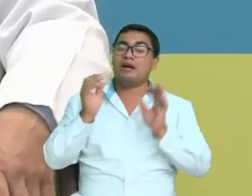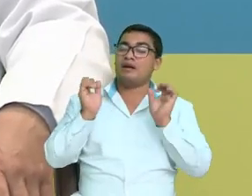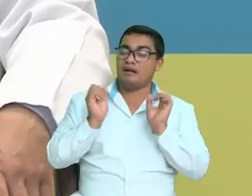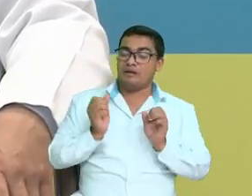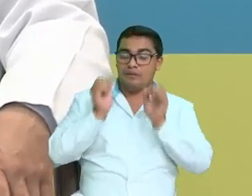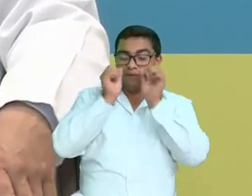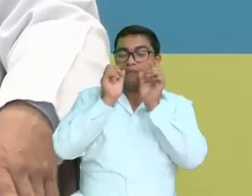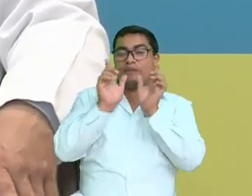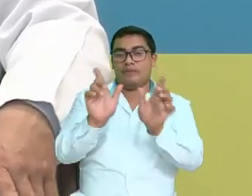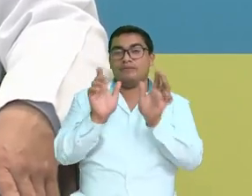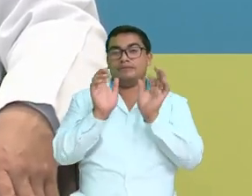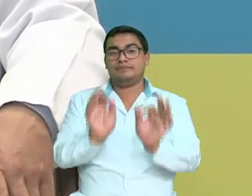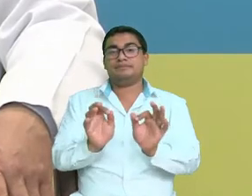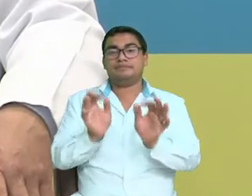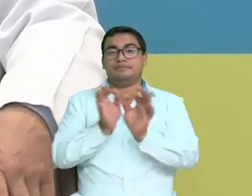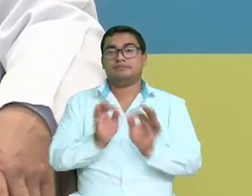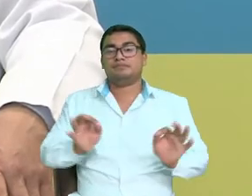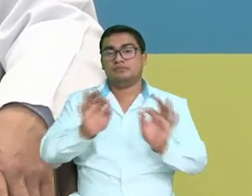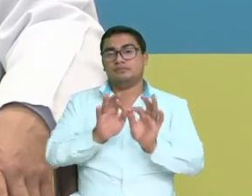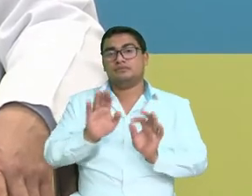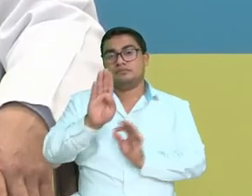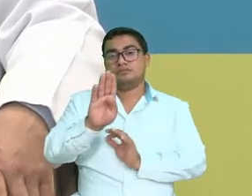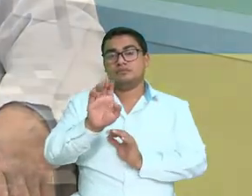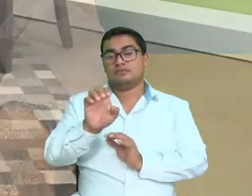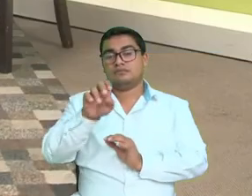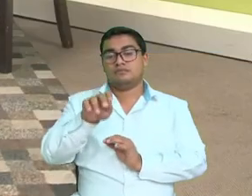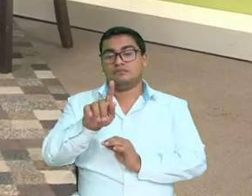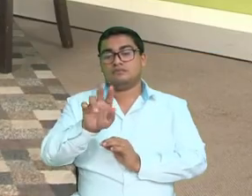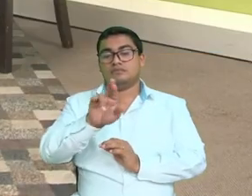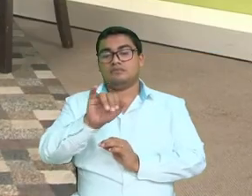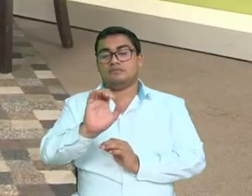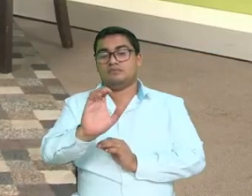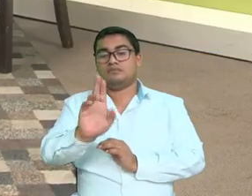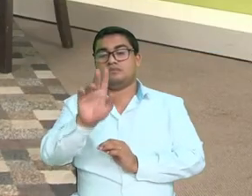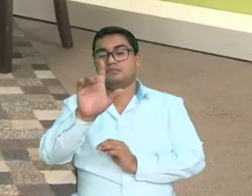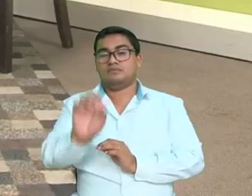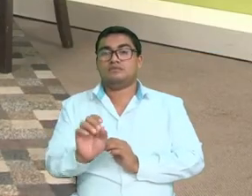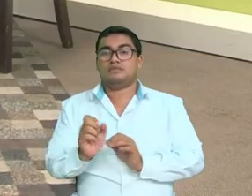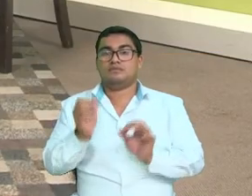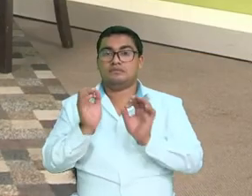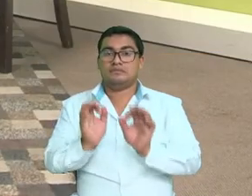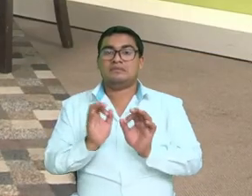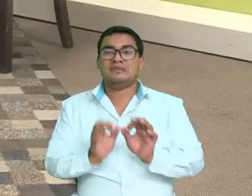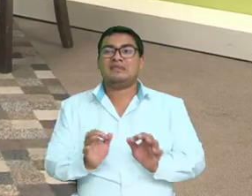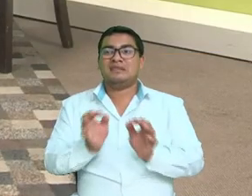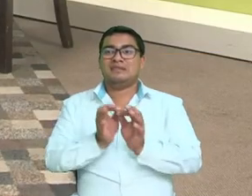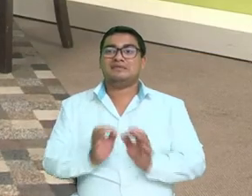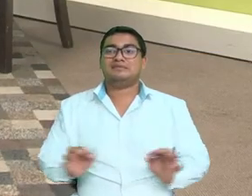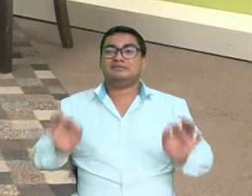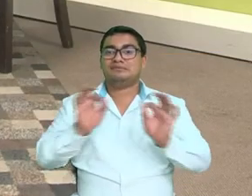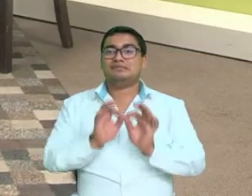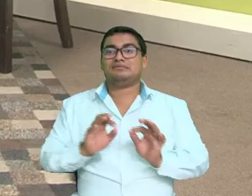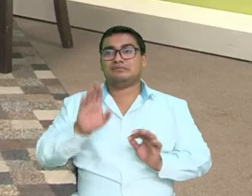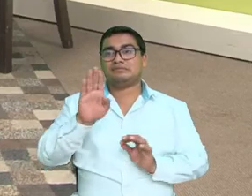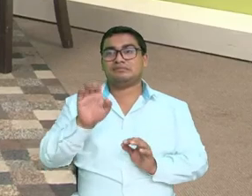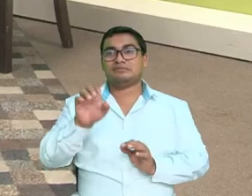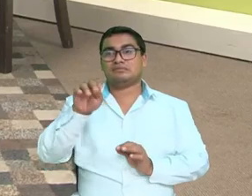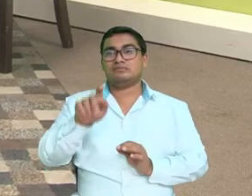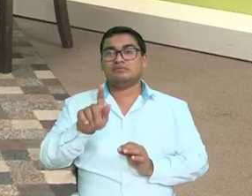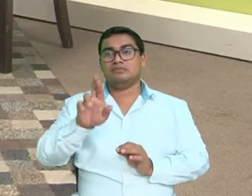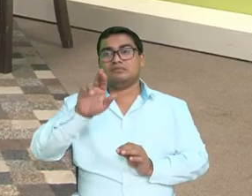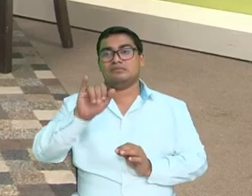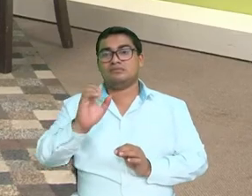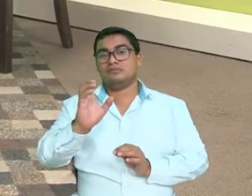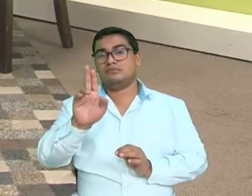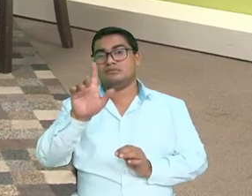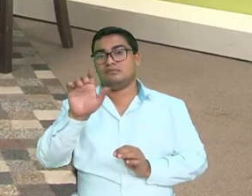diferencia. ¿Cuál es la importancia del ventrículo, doctor? Si ese ventrículo funciona bien, ¿qué hace, por ejemplo? La importancia de los ventrículos de uno, que